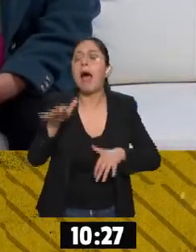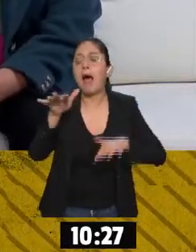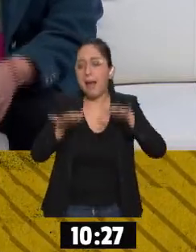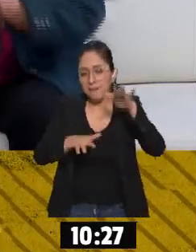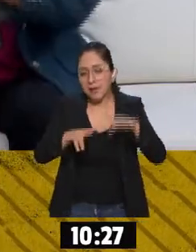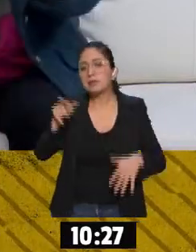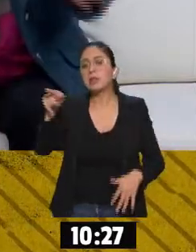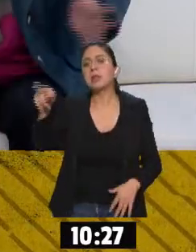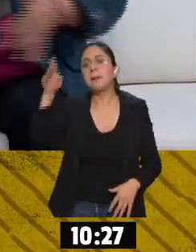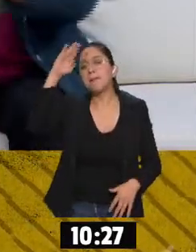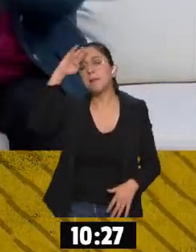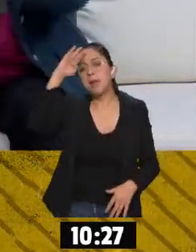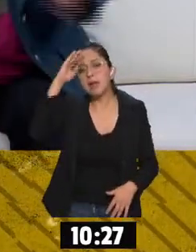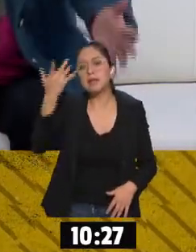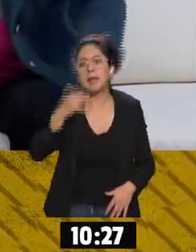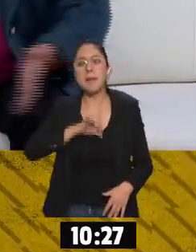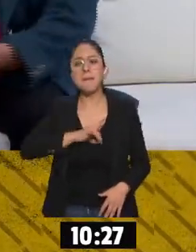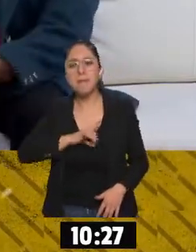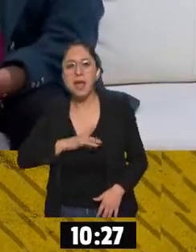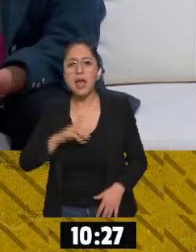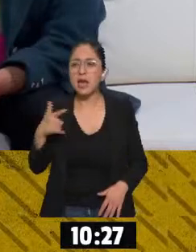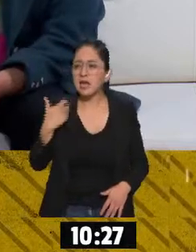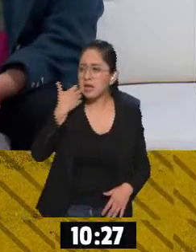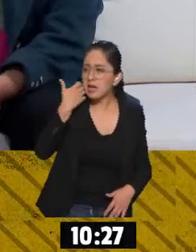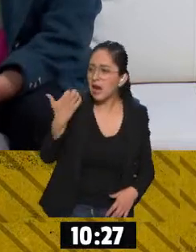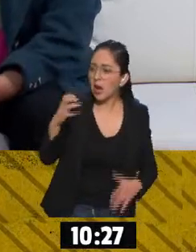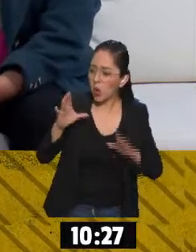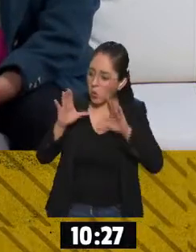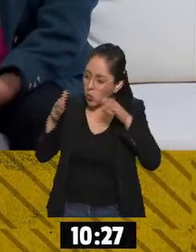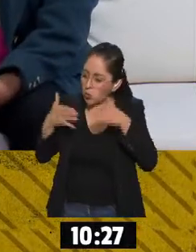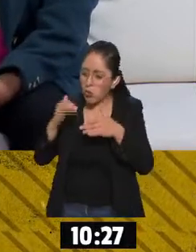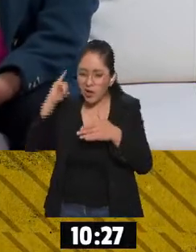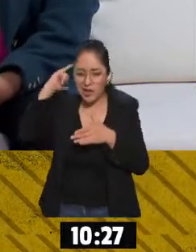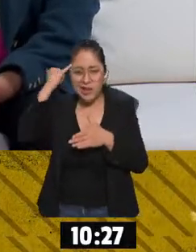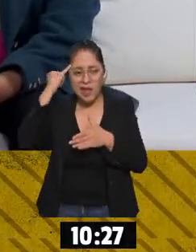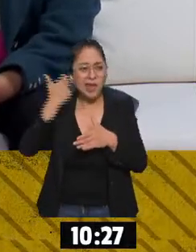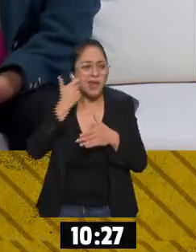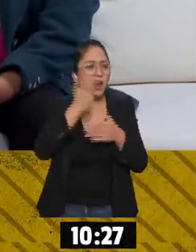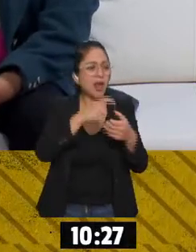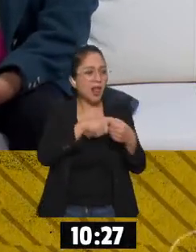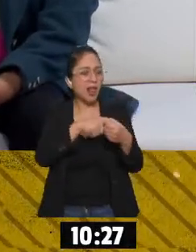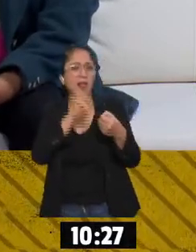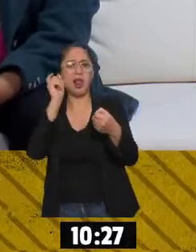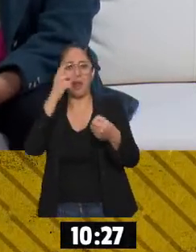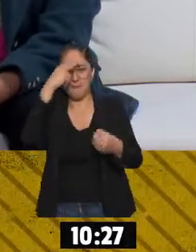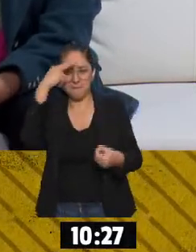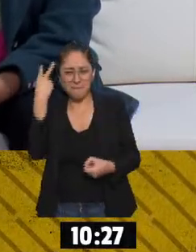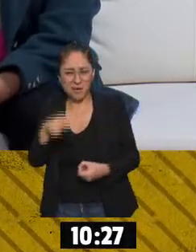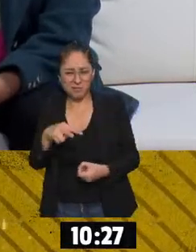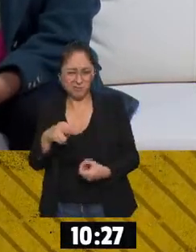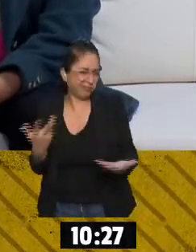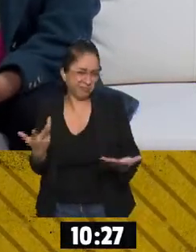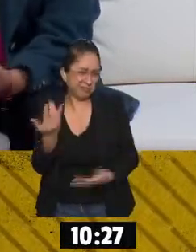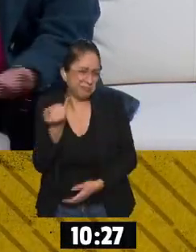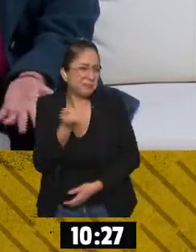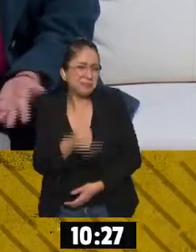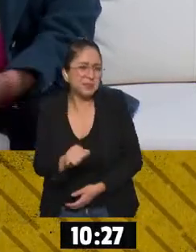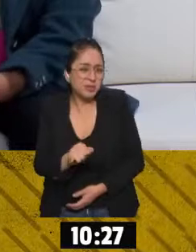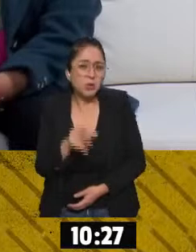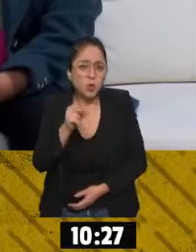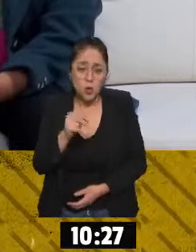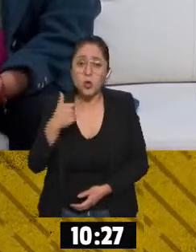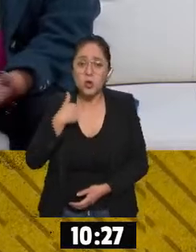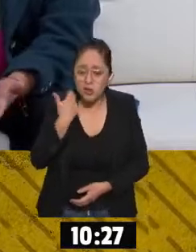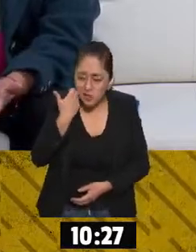queremos balcanizar o independizar del país. Y no es así, lo que queremos es seguir viviendo en nuestros